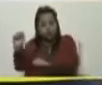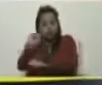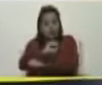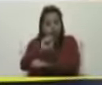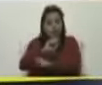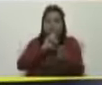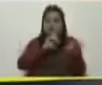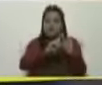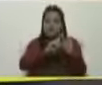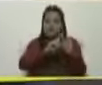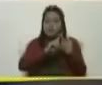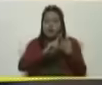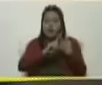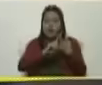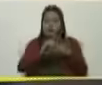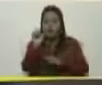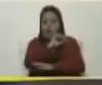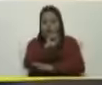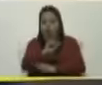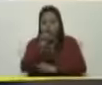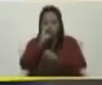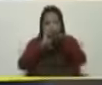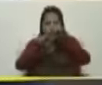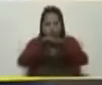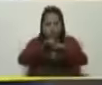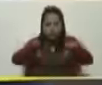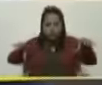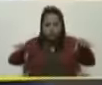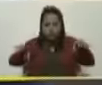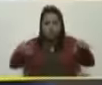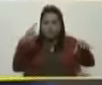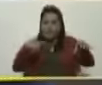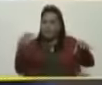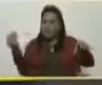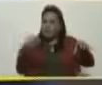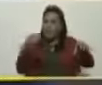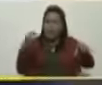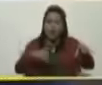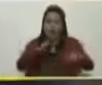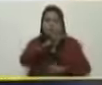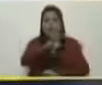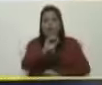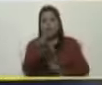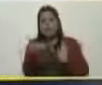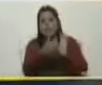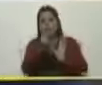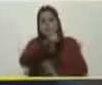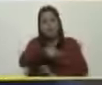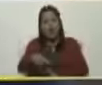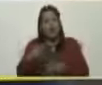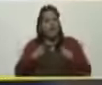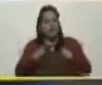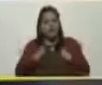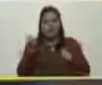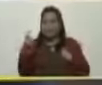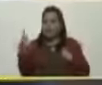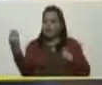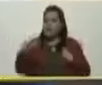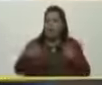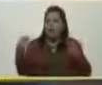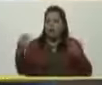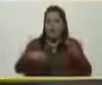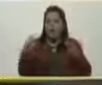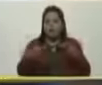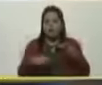un camioncito cisterna, pero es insuficiente para más de 40.000 habitantes. Nosotros necesitamos